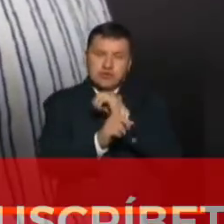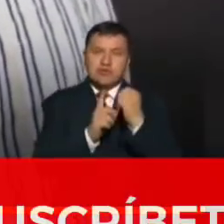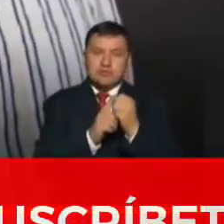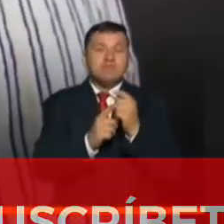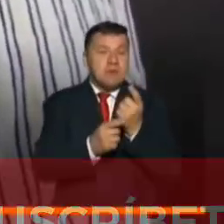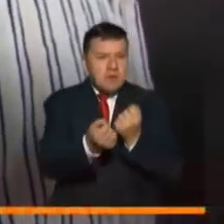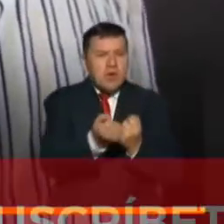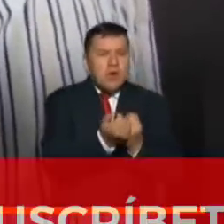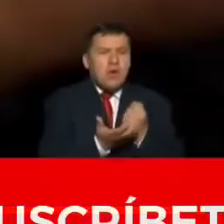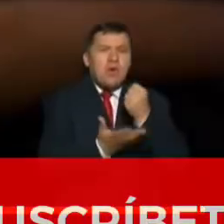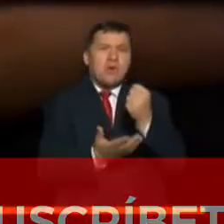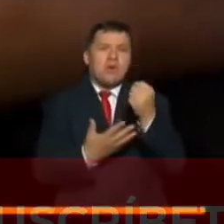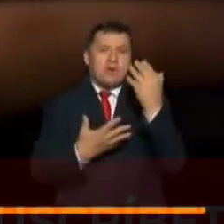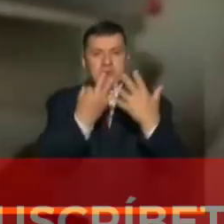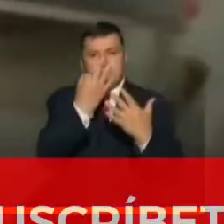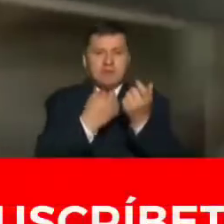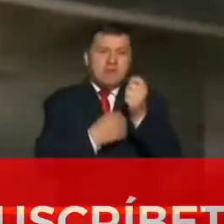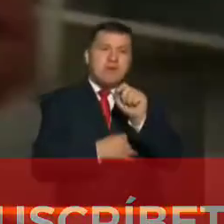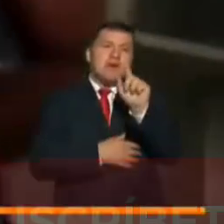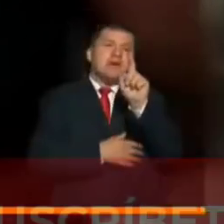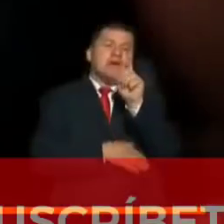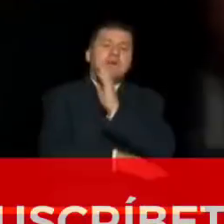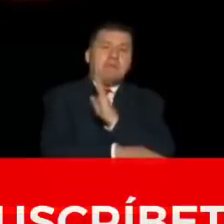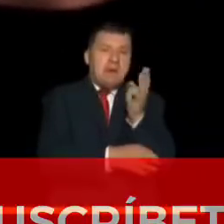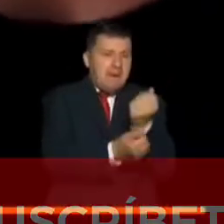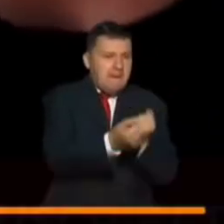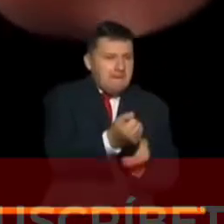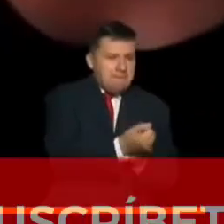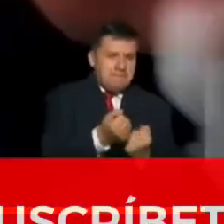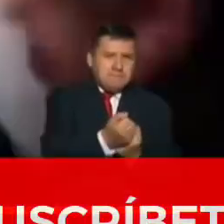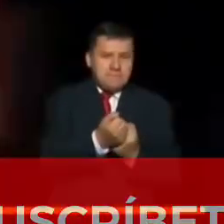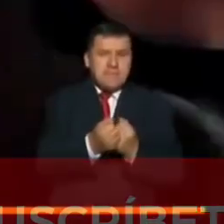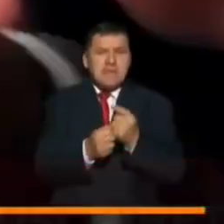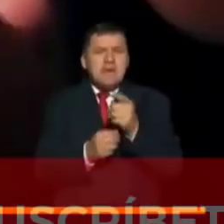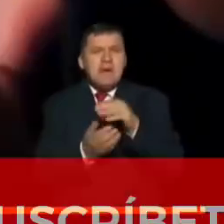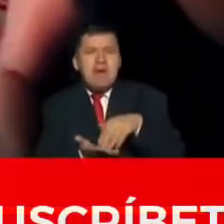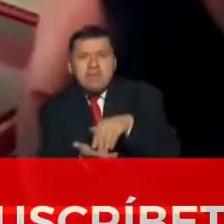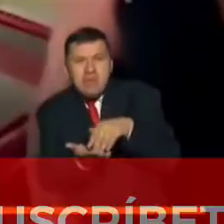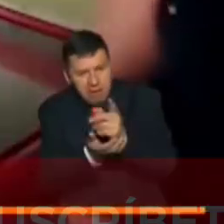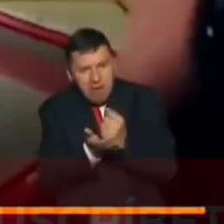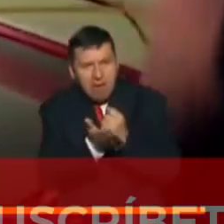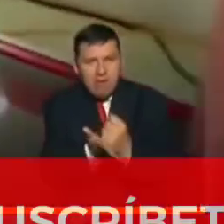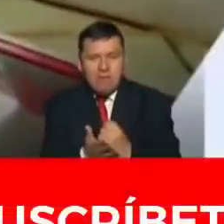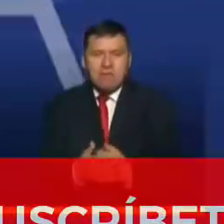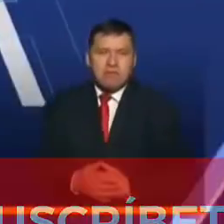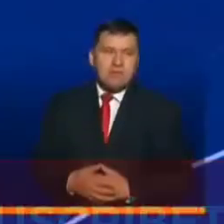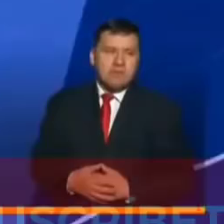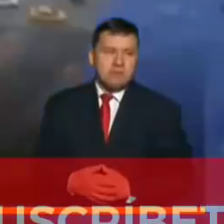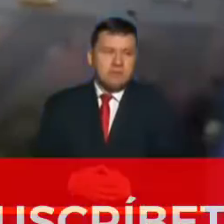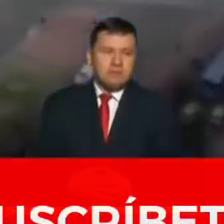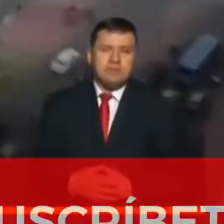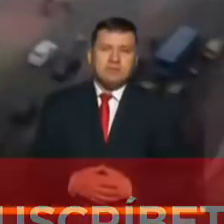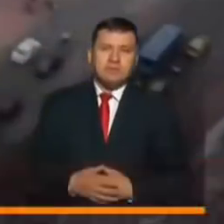han destinado 13,6 billones de pesos para los más vulnerables.